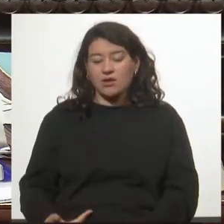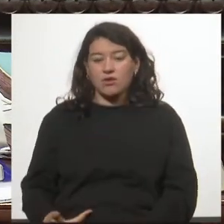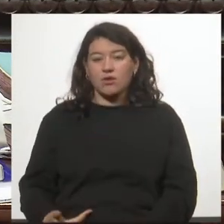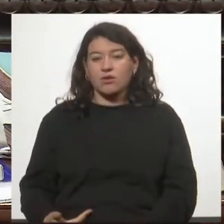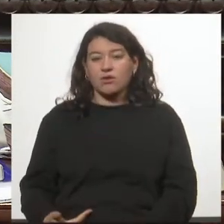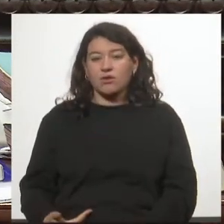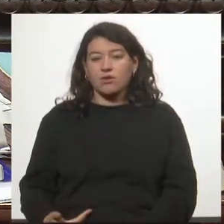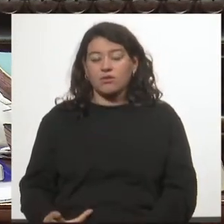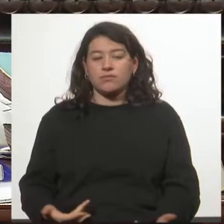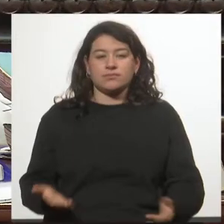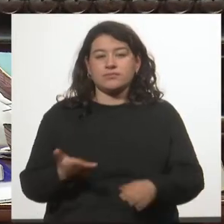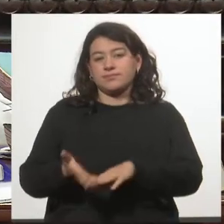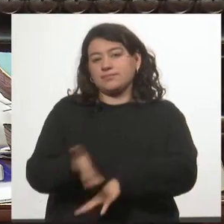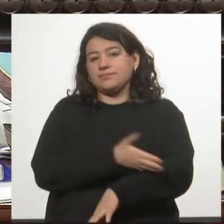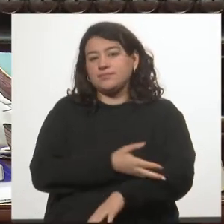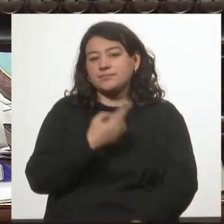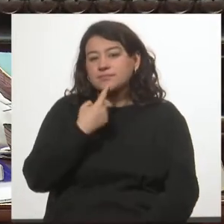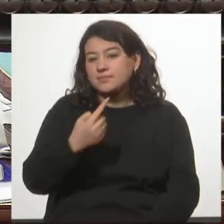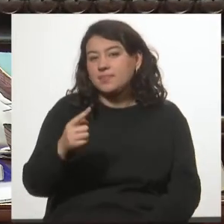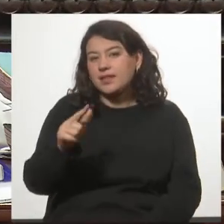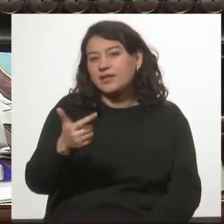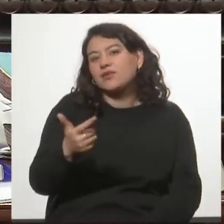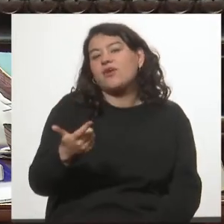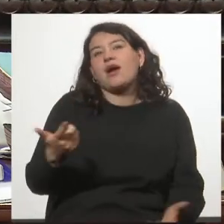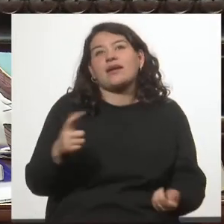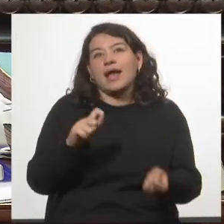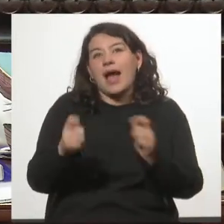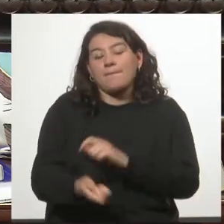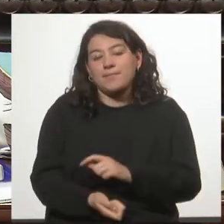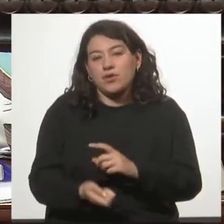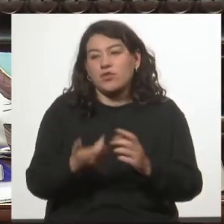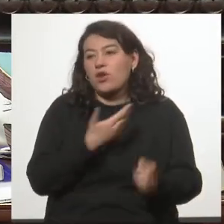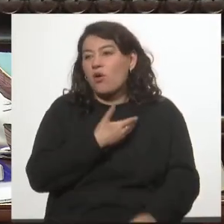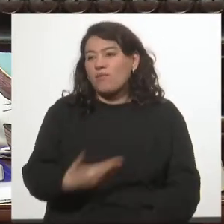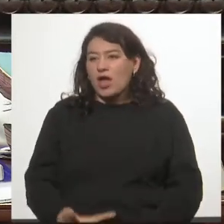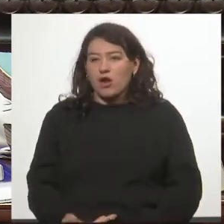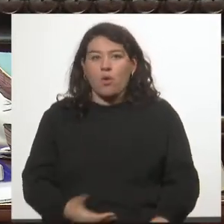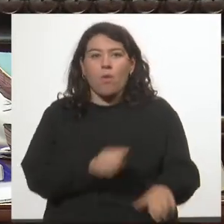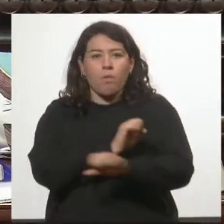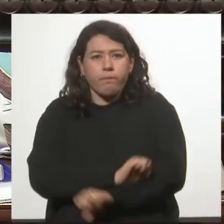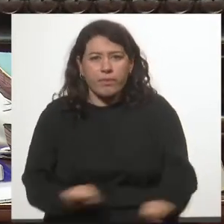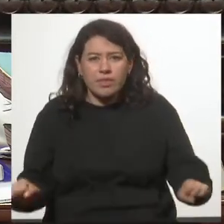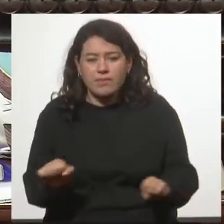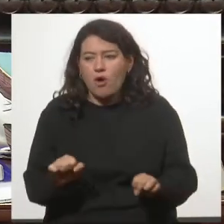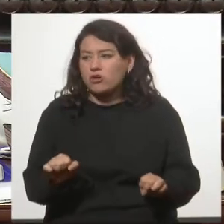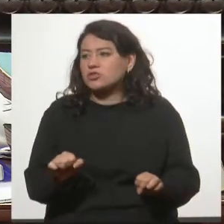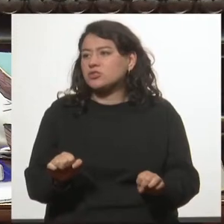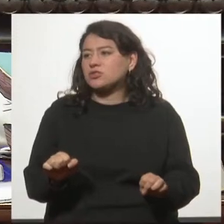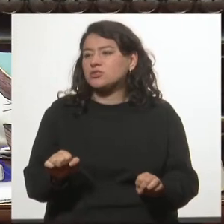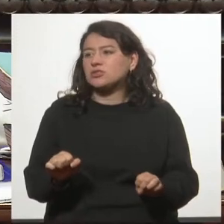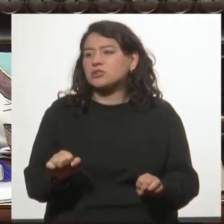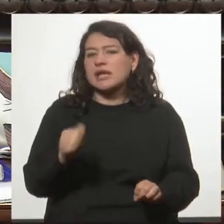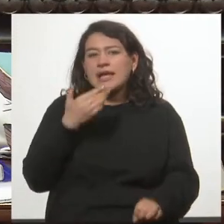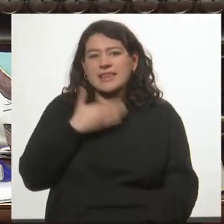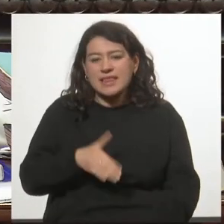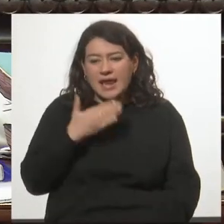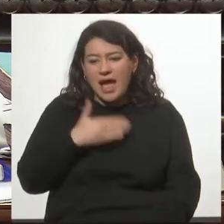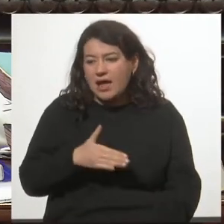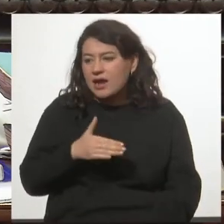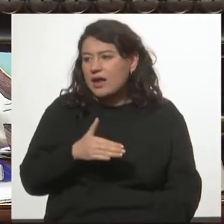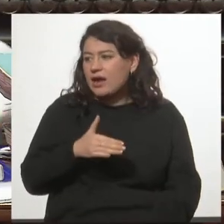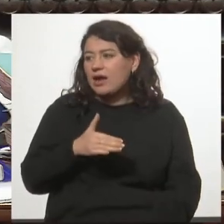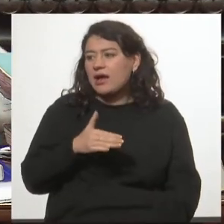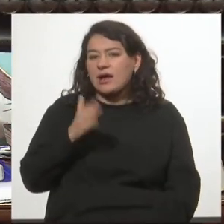adelantó en este sentido si no hubiera habido cambio de gobierno podríamos habernos enterado de estas de estos hechos nuevos